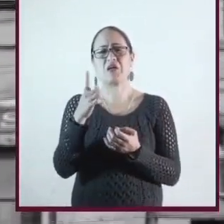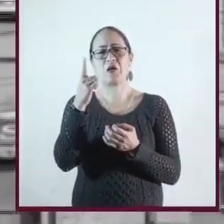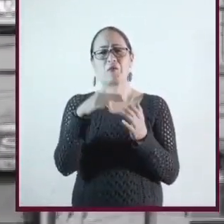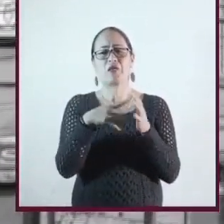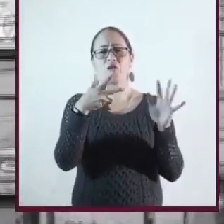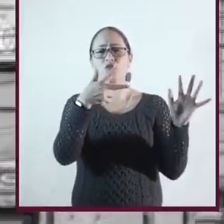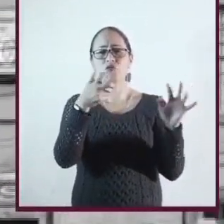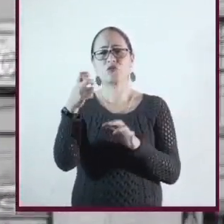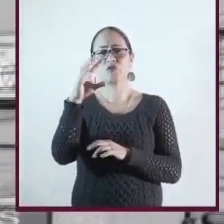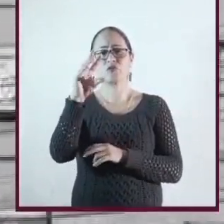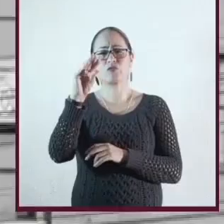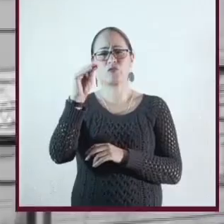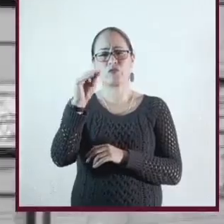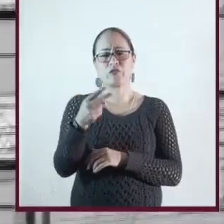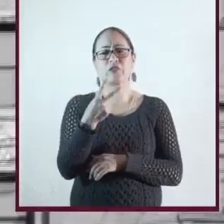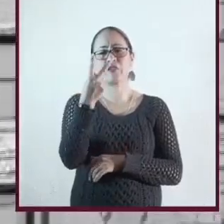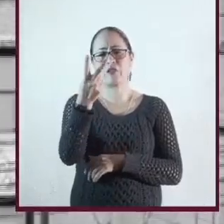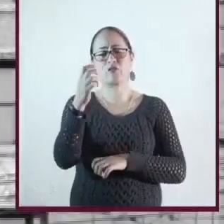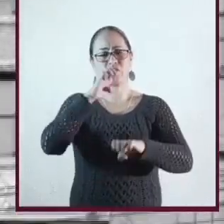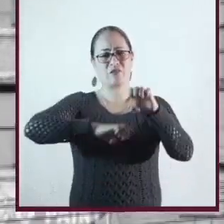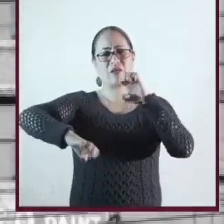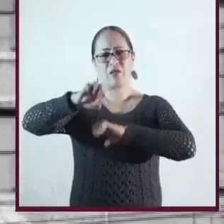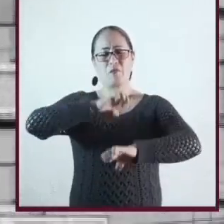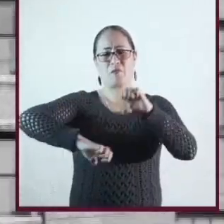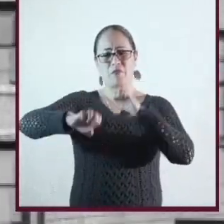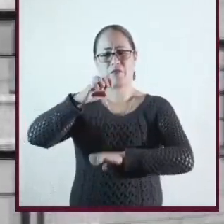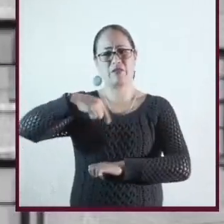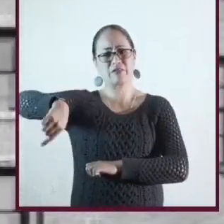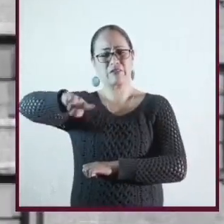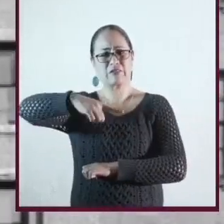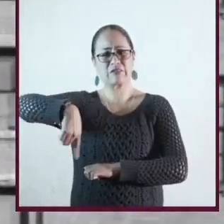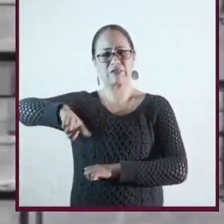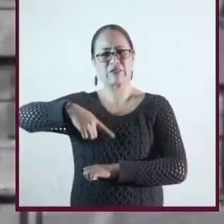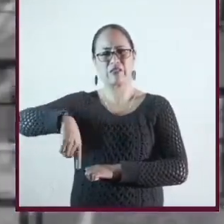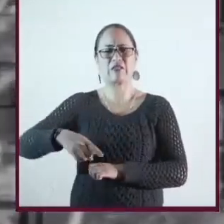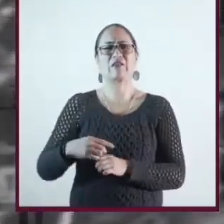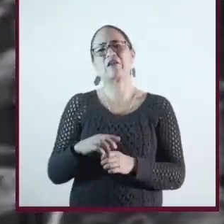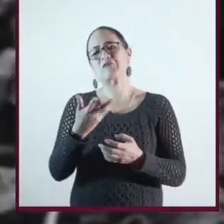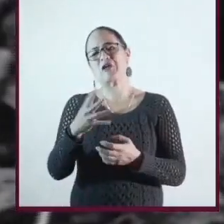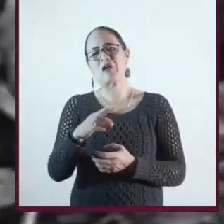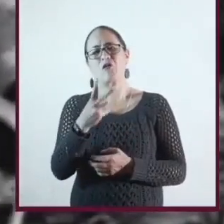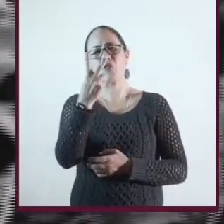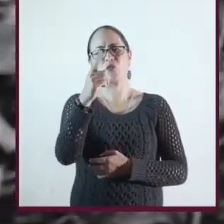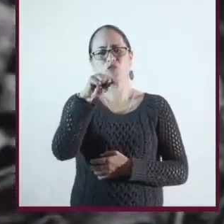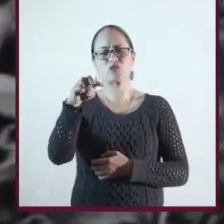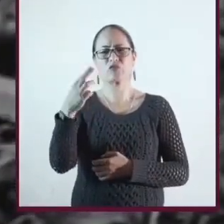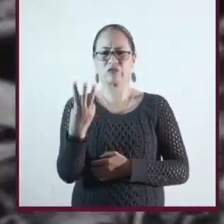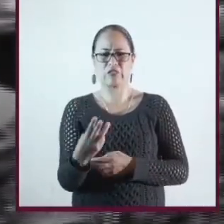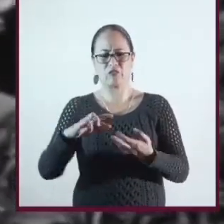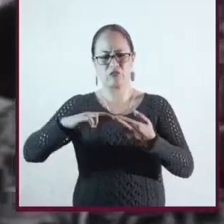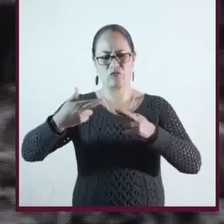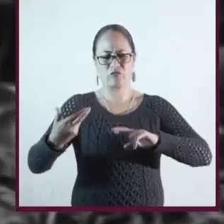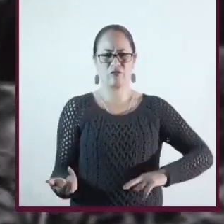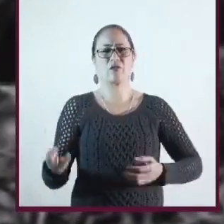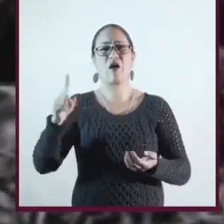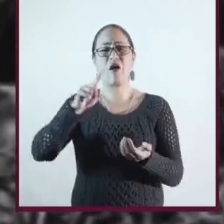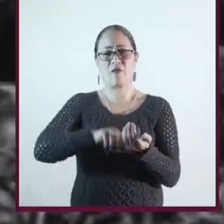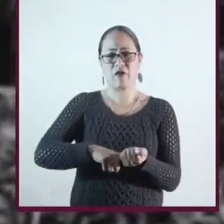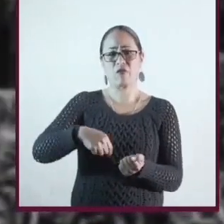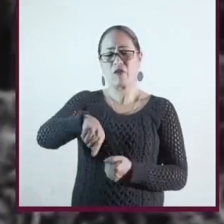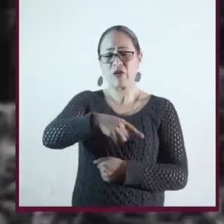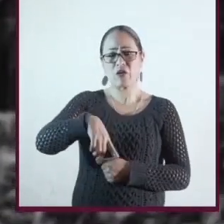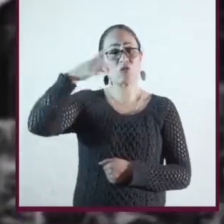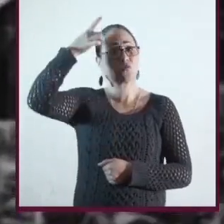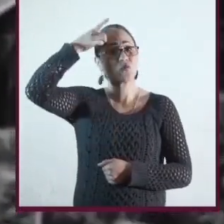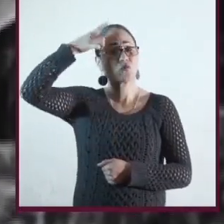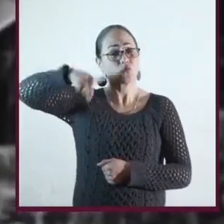1892, las empresas británicas eran dueñas de 2/3 de todos los cables telegráficos submarinos del mundo.